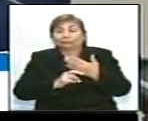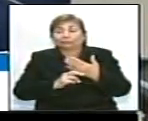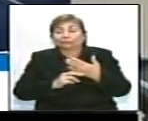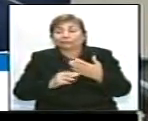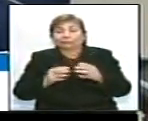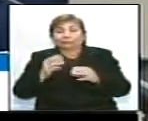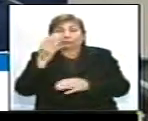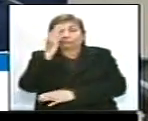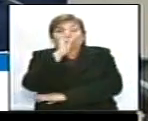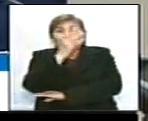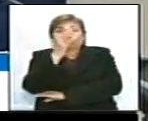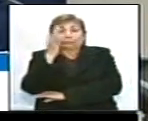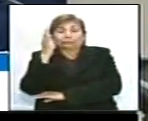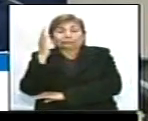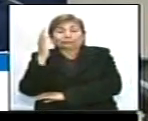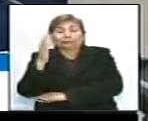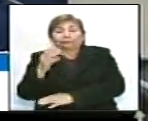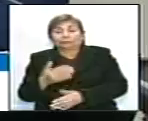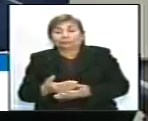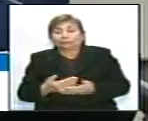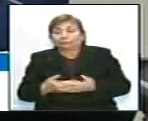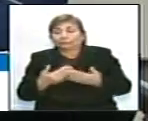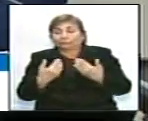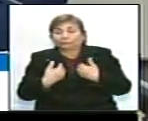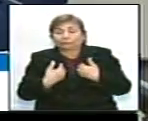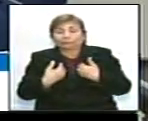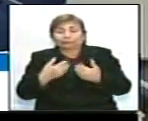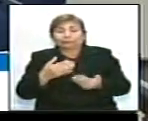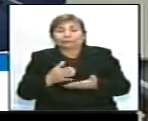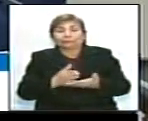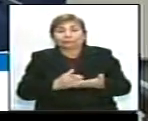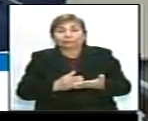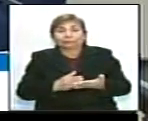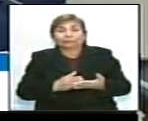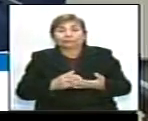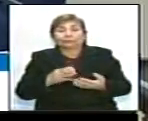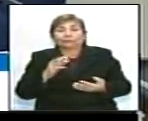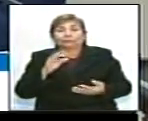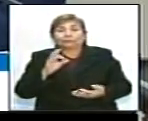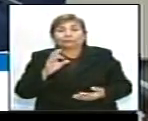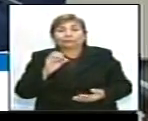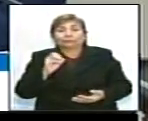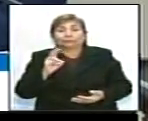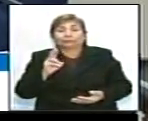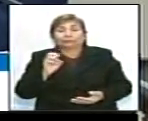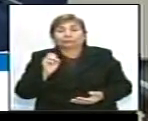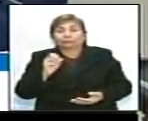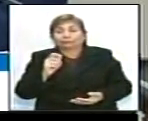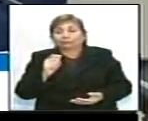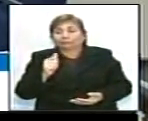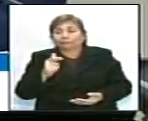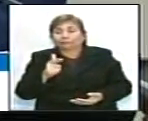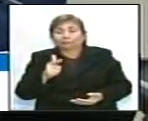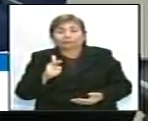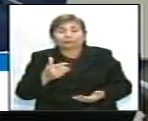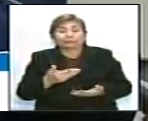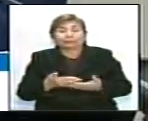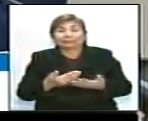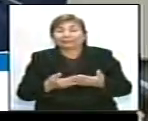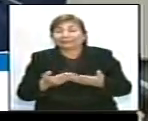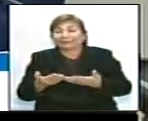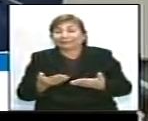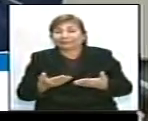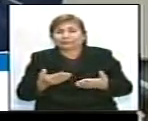de bosques amazónicos que se tienen como parte del programa forestal, ¿no? Hay una inversión total de